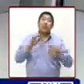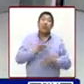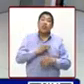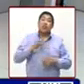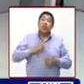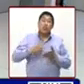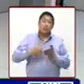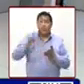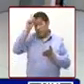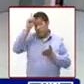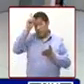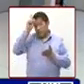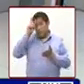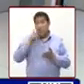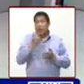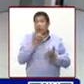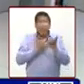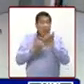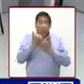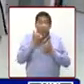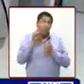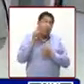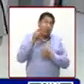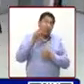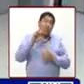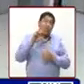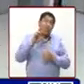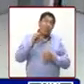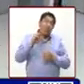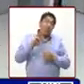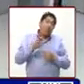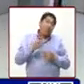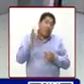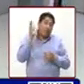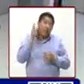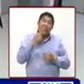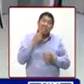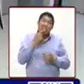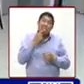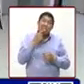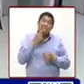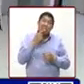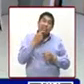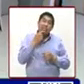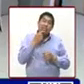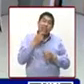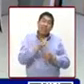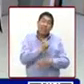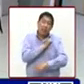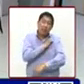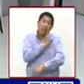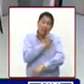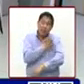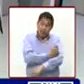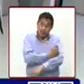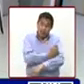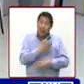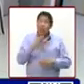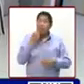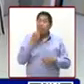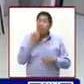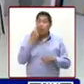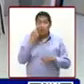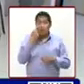ha aprobado en primera instancia. ¿Qué está sucediendo? Estoy contigo, César. Vamos a escuchar qué dicen las autoridades, según